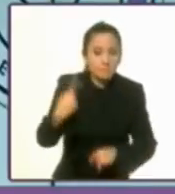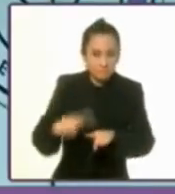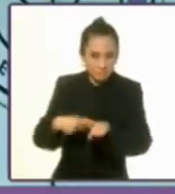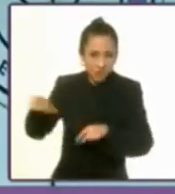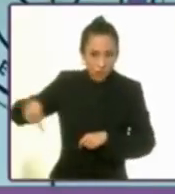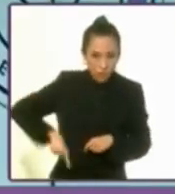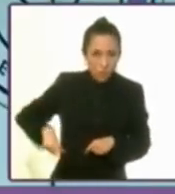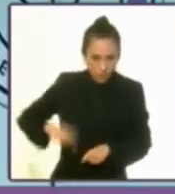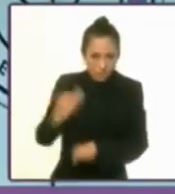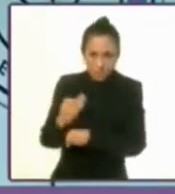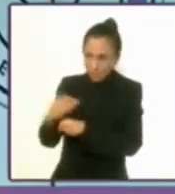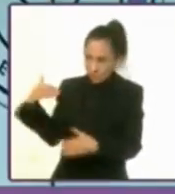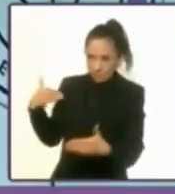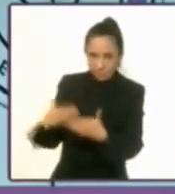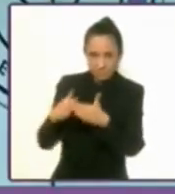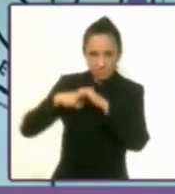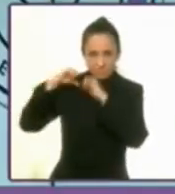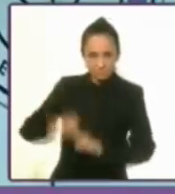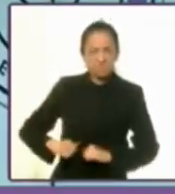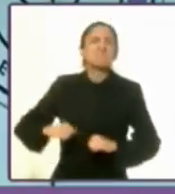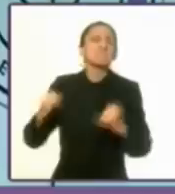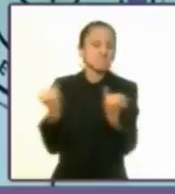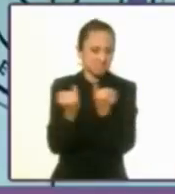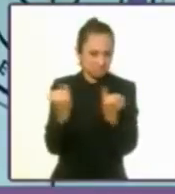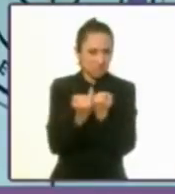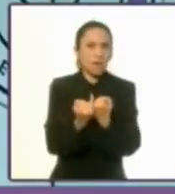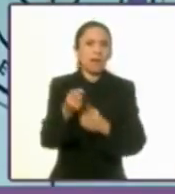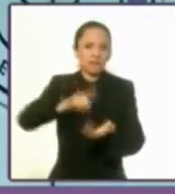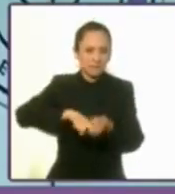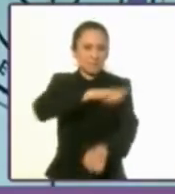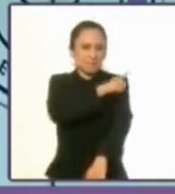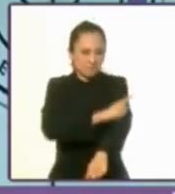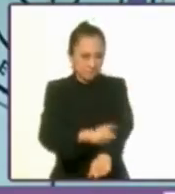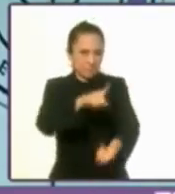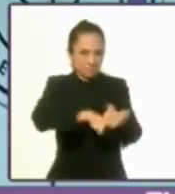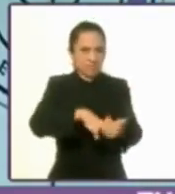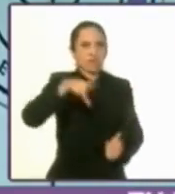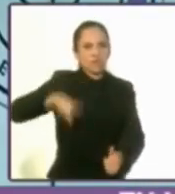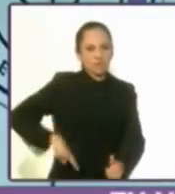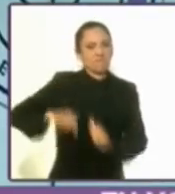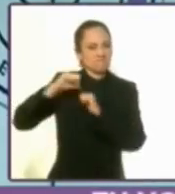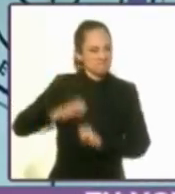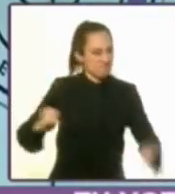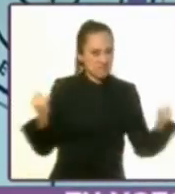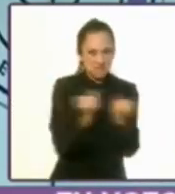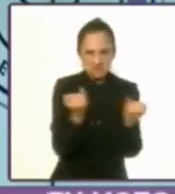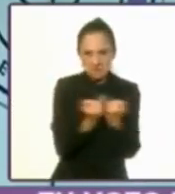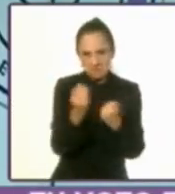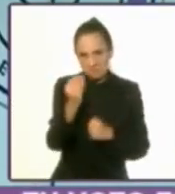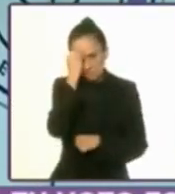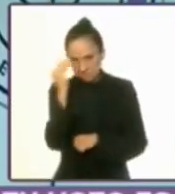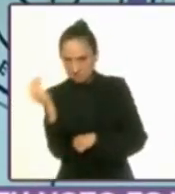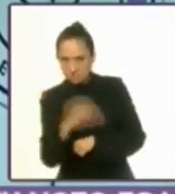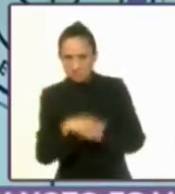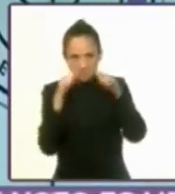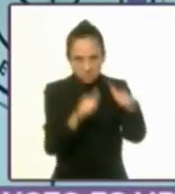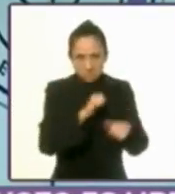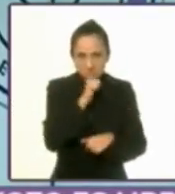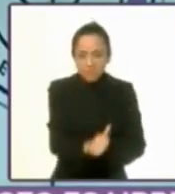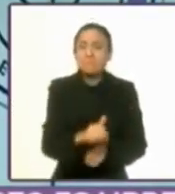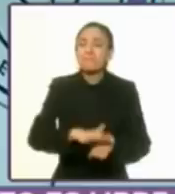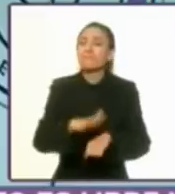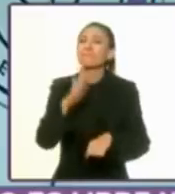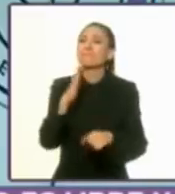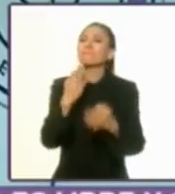y gobiernos que están en diferentes delegaciones es muy importante que generemos y fomentemos el